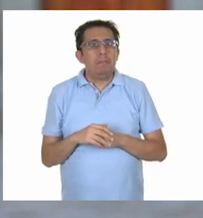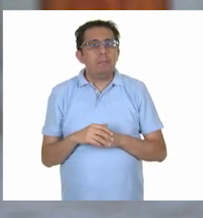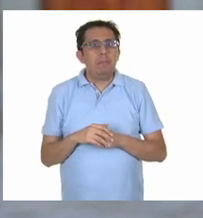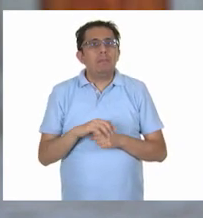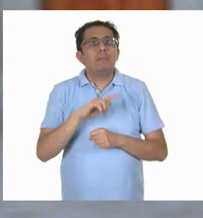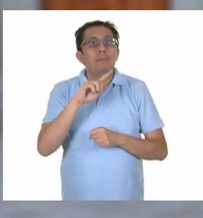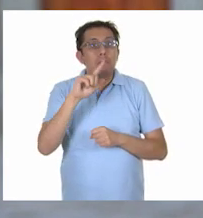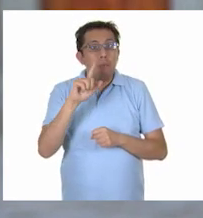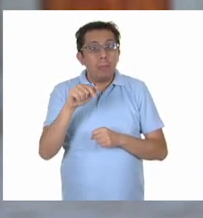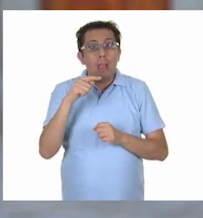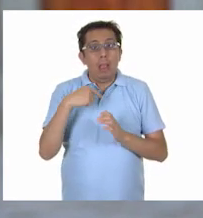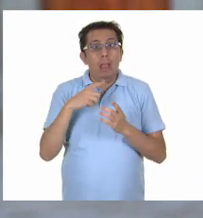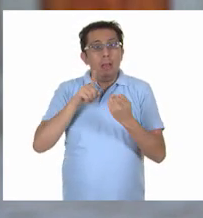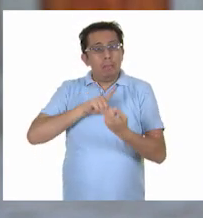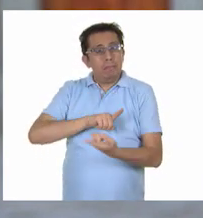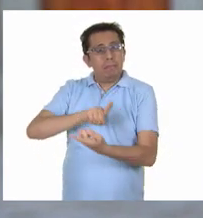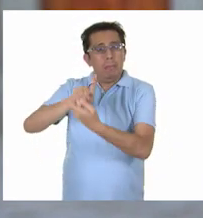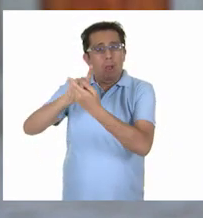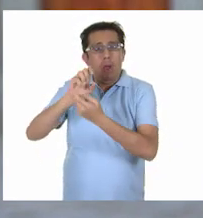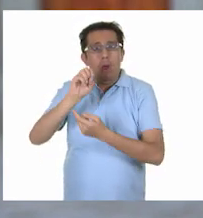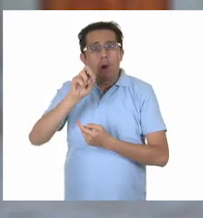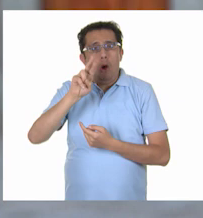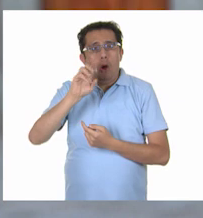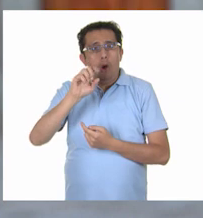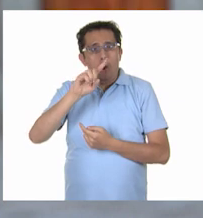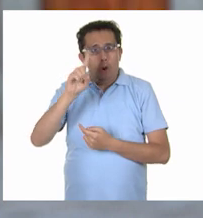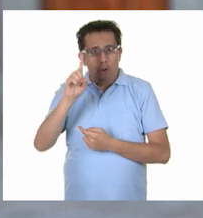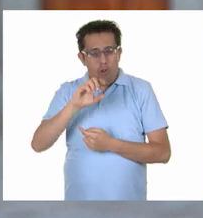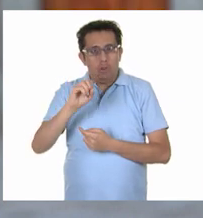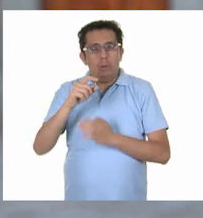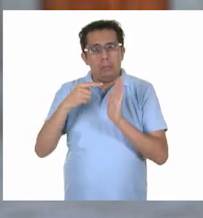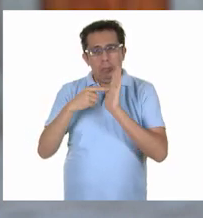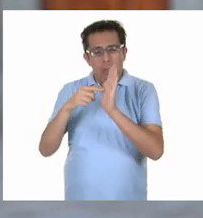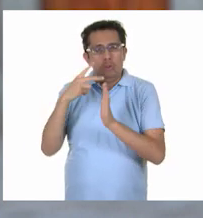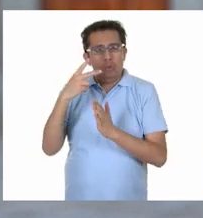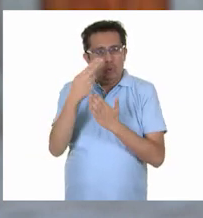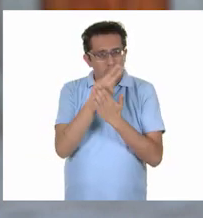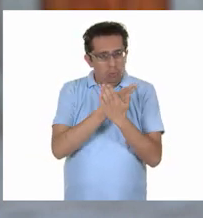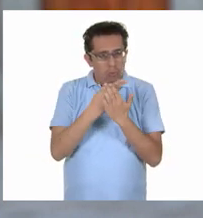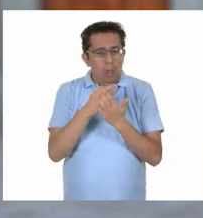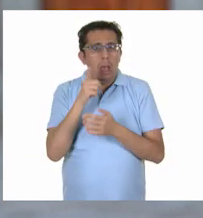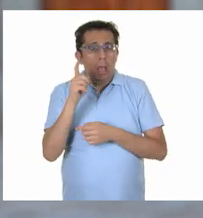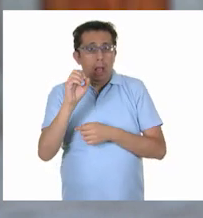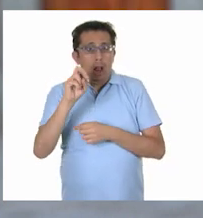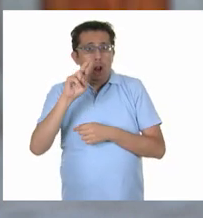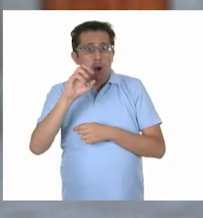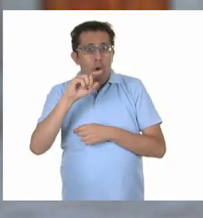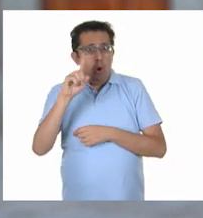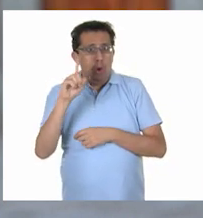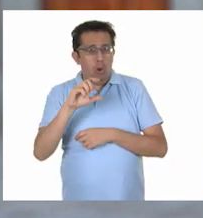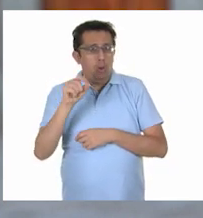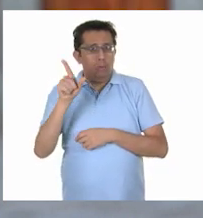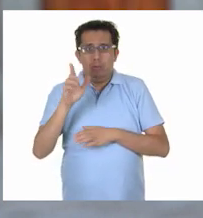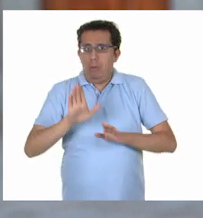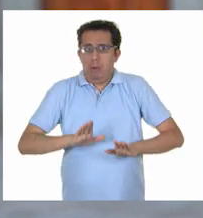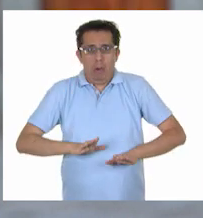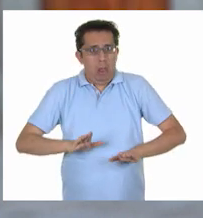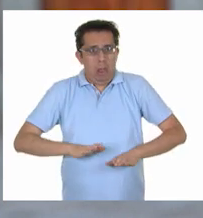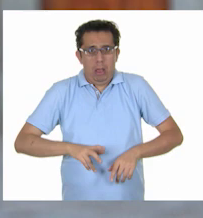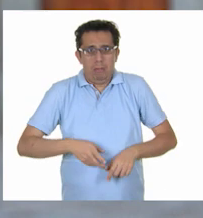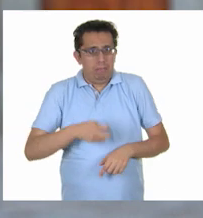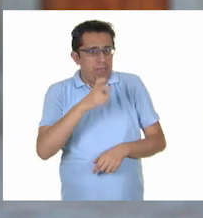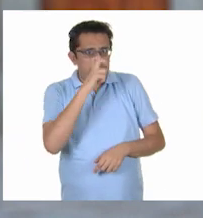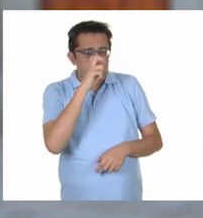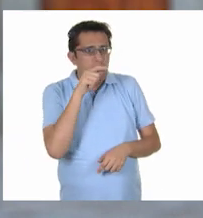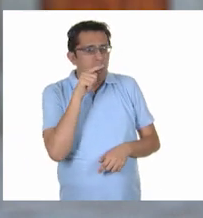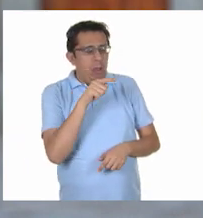sus dibujos. Y Orozco, con toda su manera lacónica de ser, le comentó